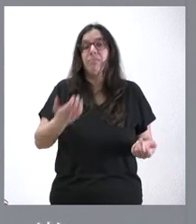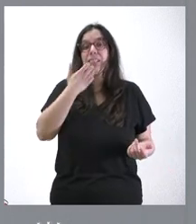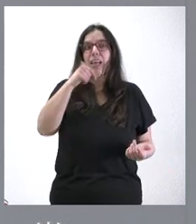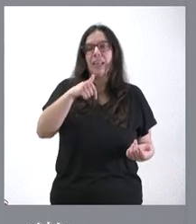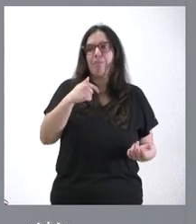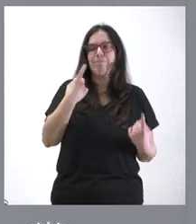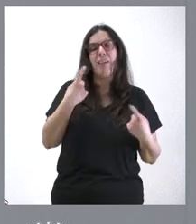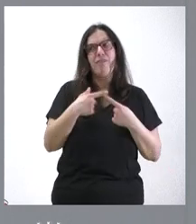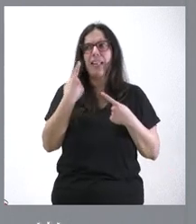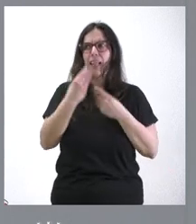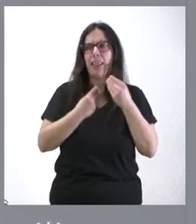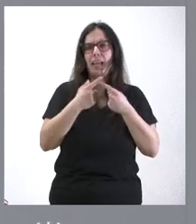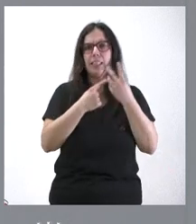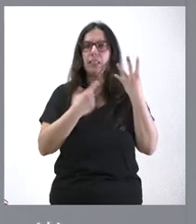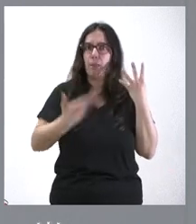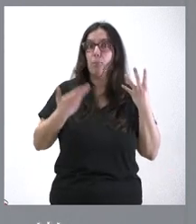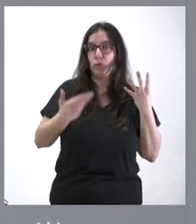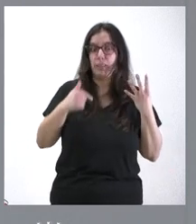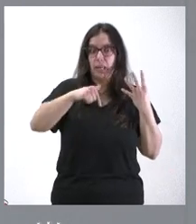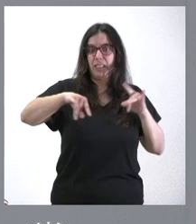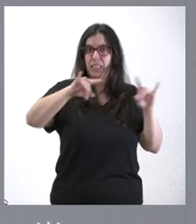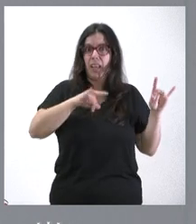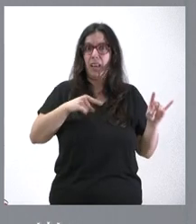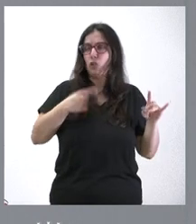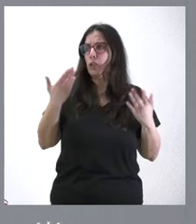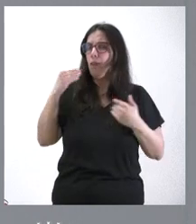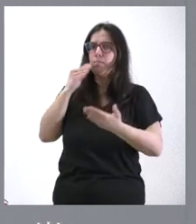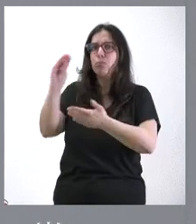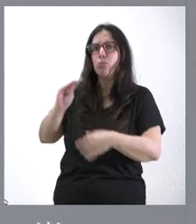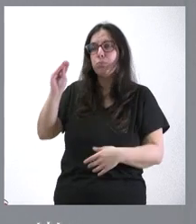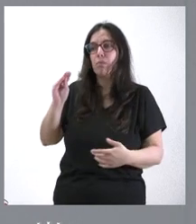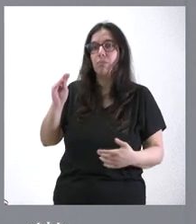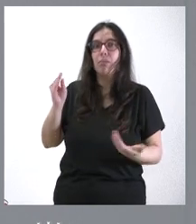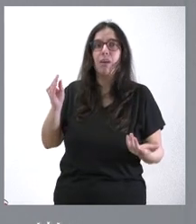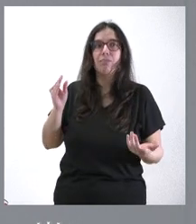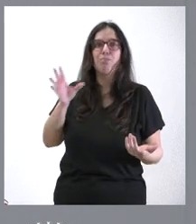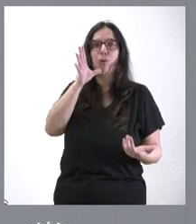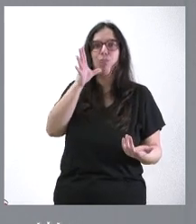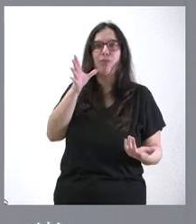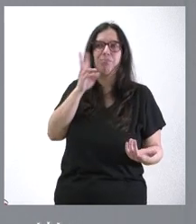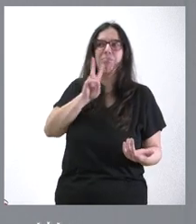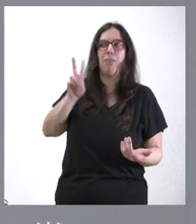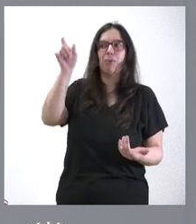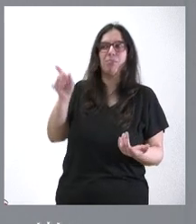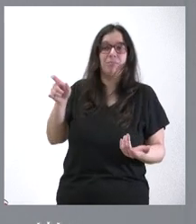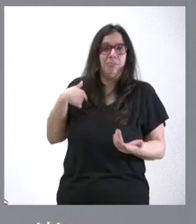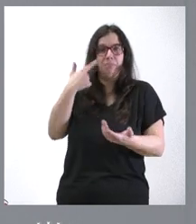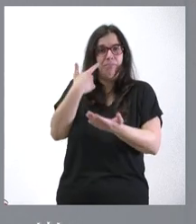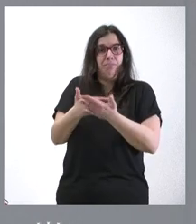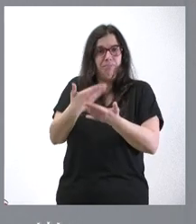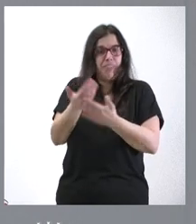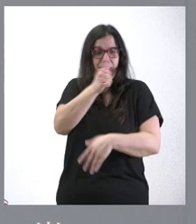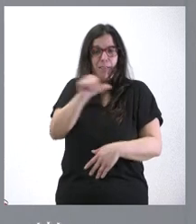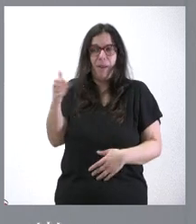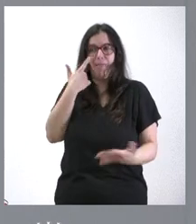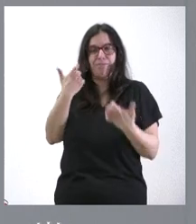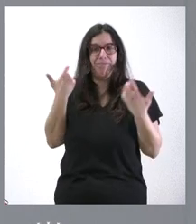actuaciones muy relevantes hacia nuestra comunidad Autónoma entendemos la causa en que a veces vemos y hoy lo hemos visto y esta semana se